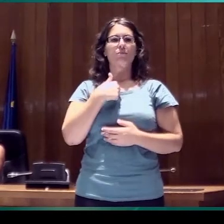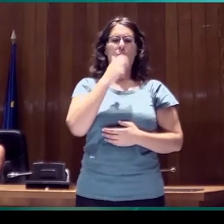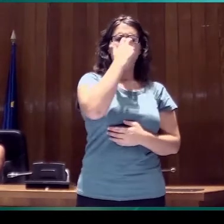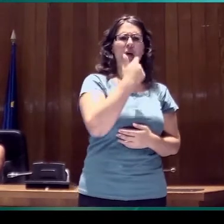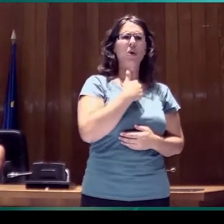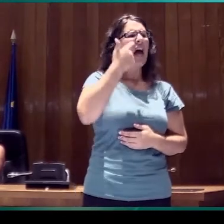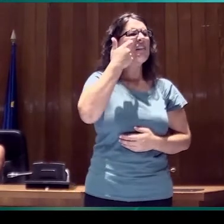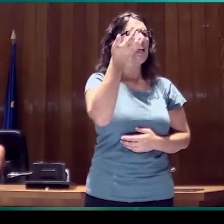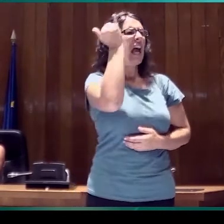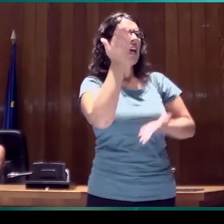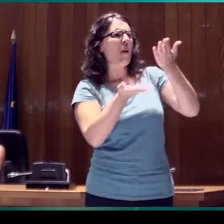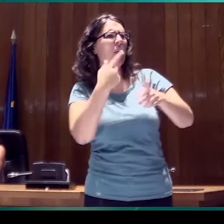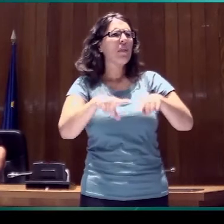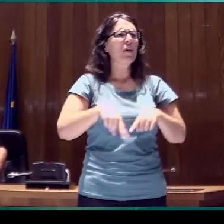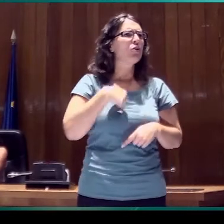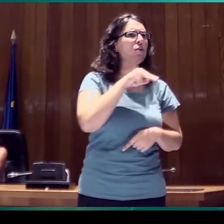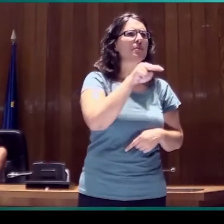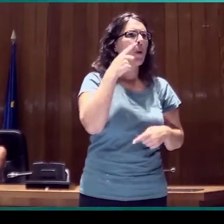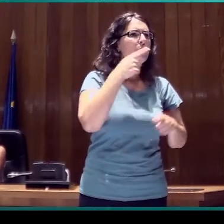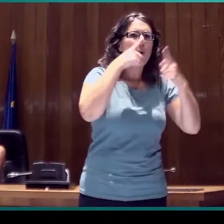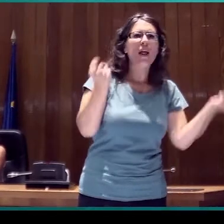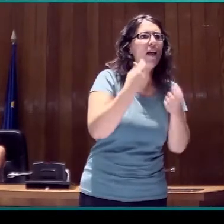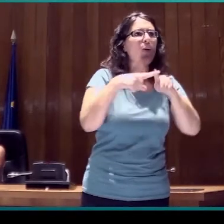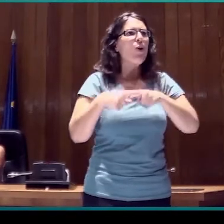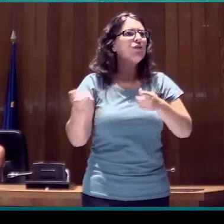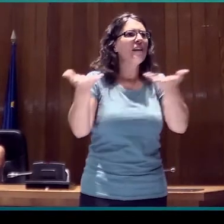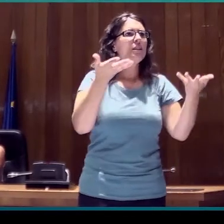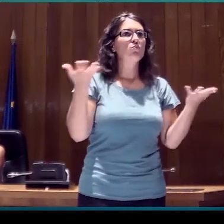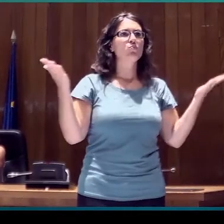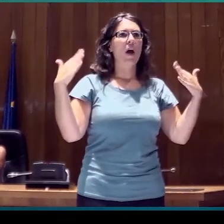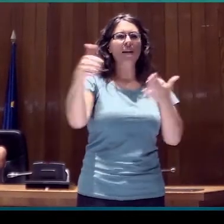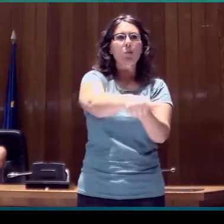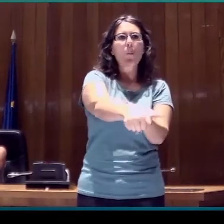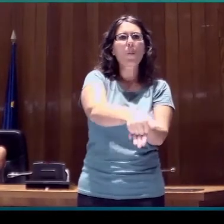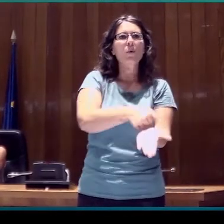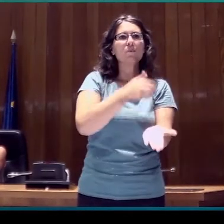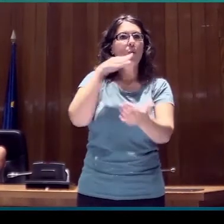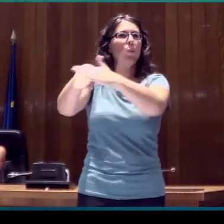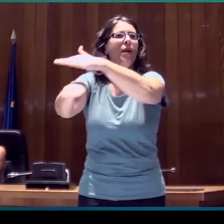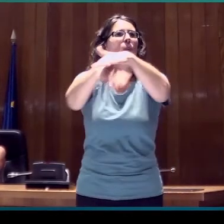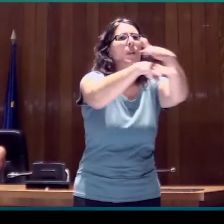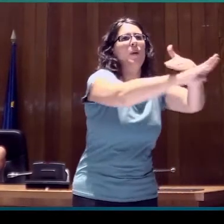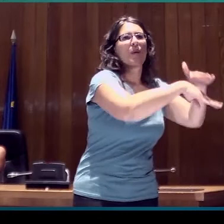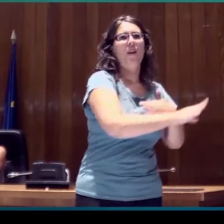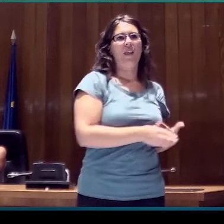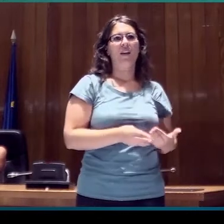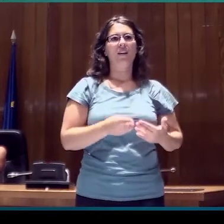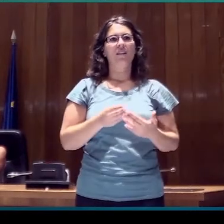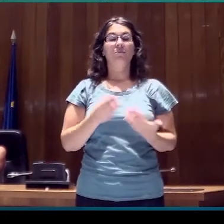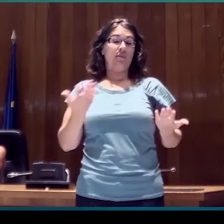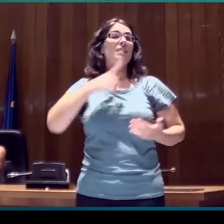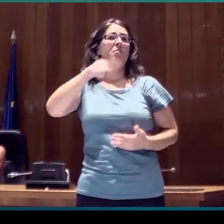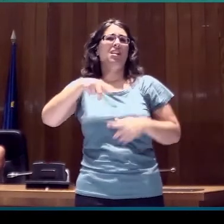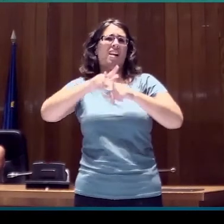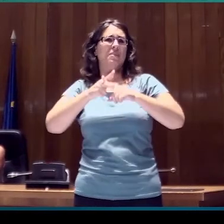pues no encuentra nada publicado, nada disponible. Por otra parte, también se han desarrollado algunas herramientas de